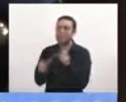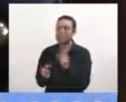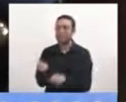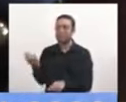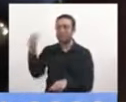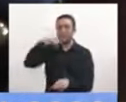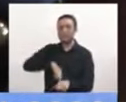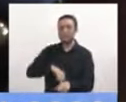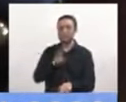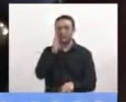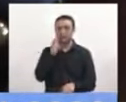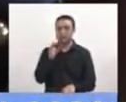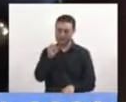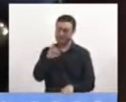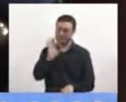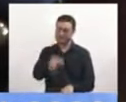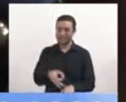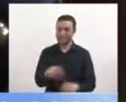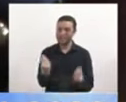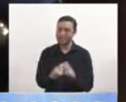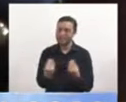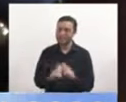Y voy a decir una cosa adicional.